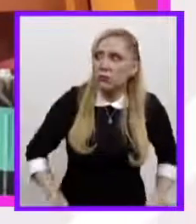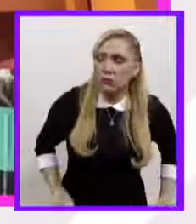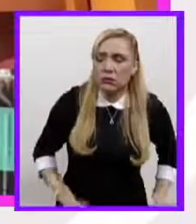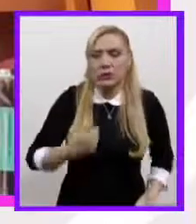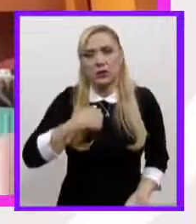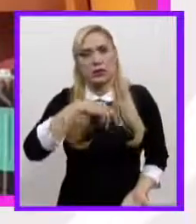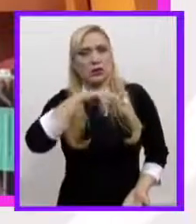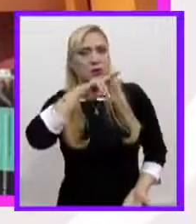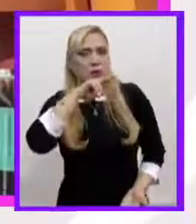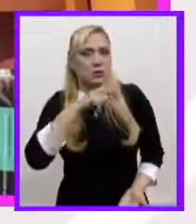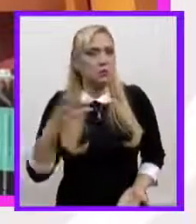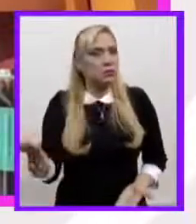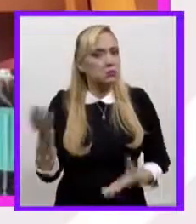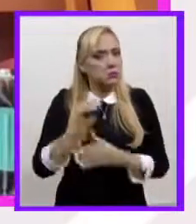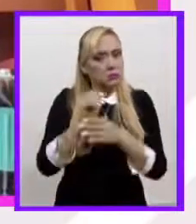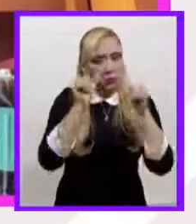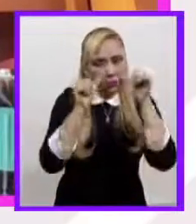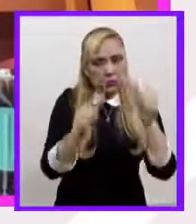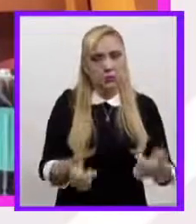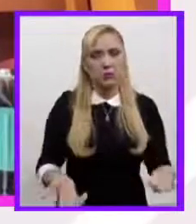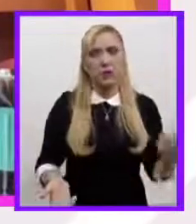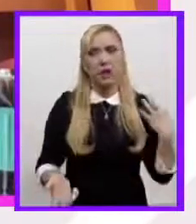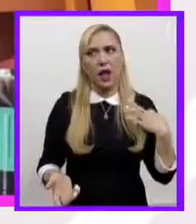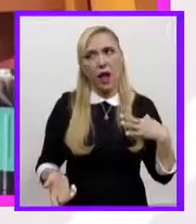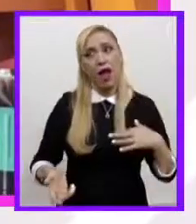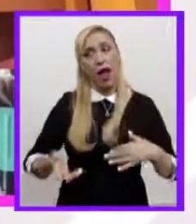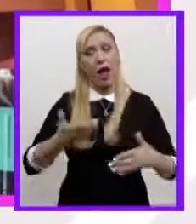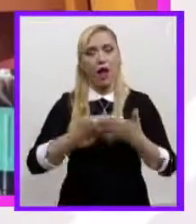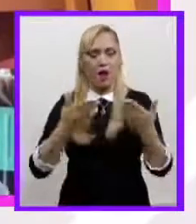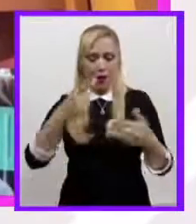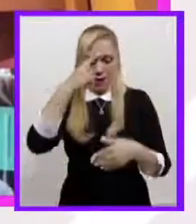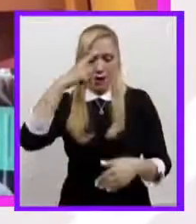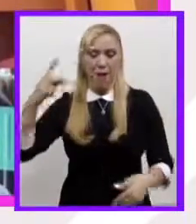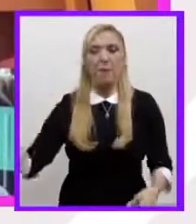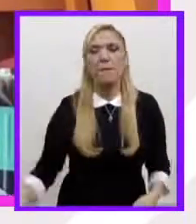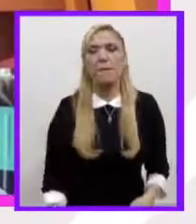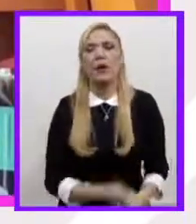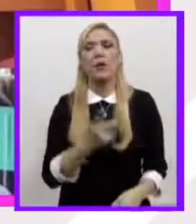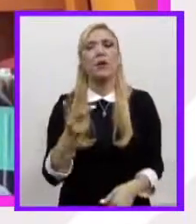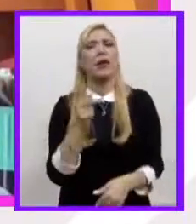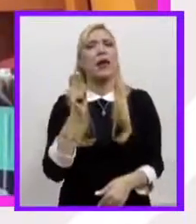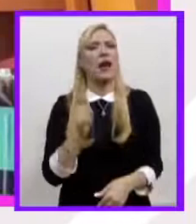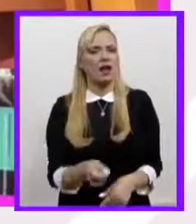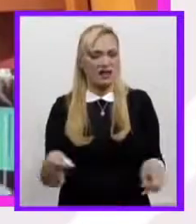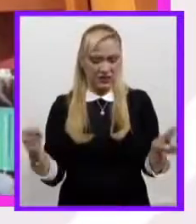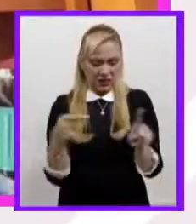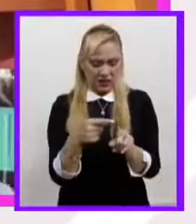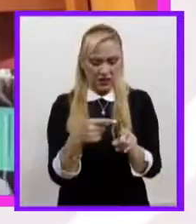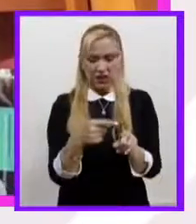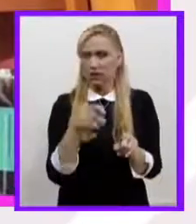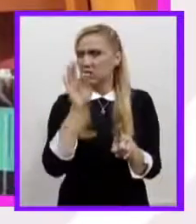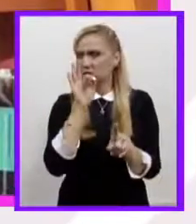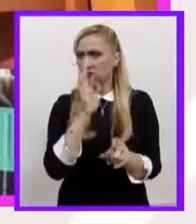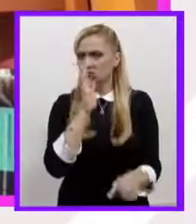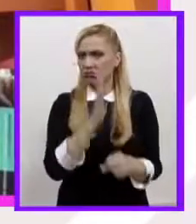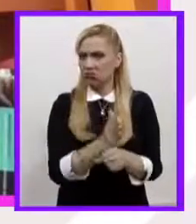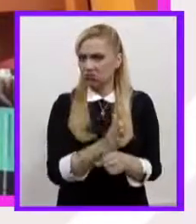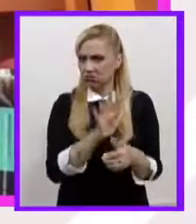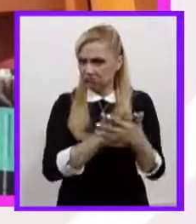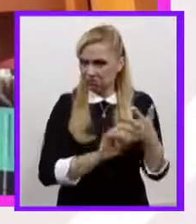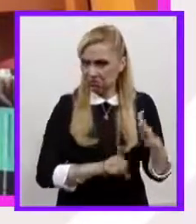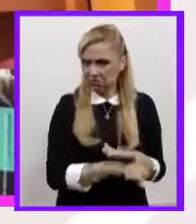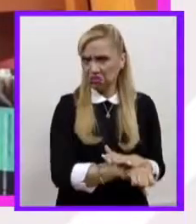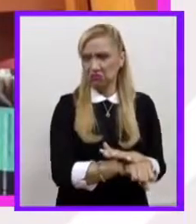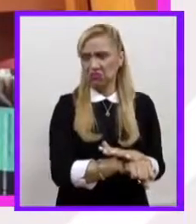lado, la pregunta que va a guiar la conversación de este programa pues es precisamente si el punitivismo, si